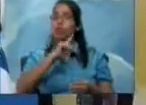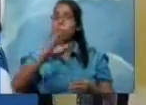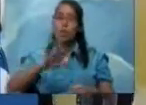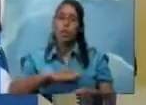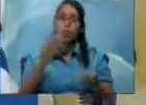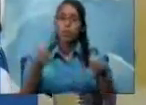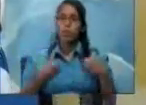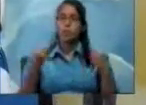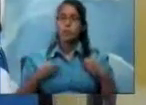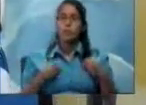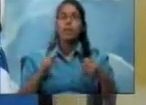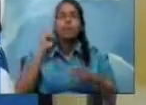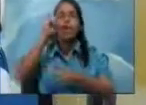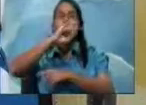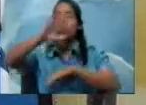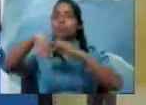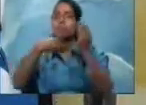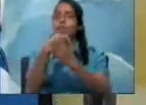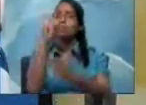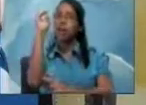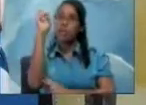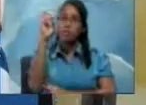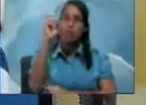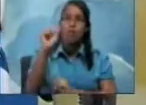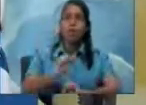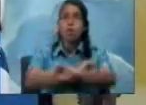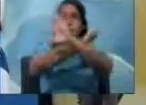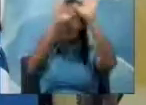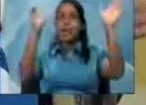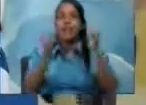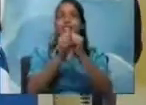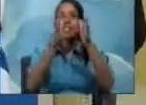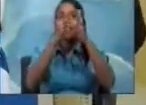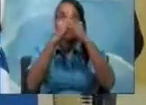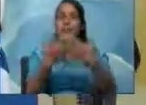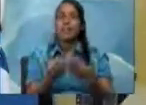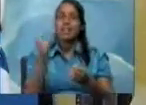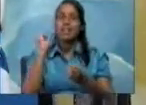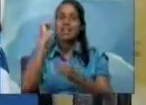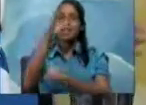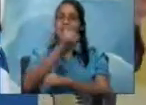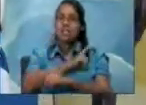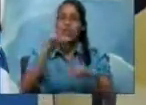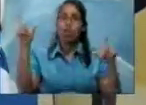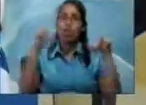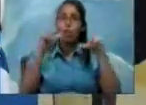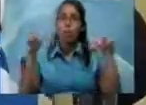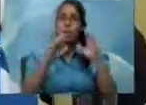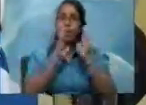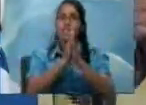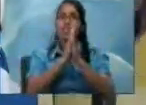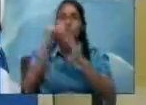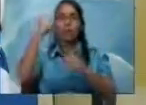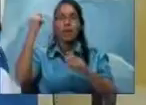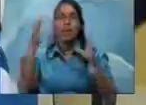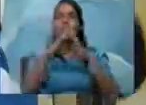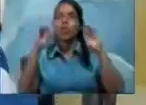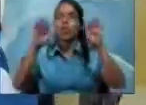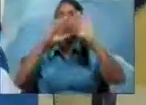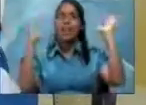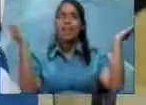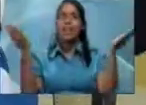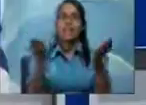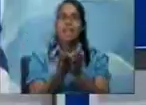del lunes a viernes en la mañana sin la palabra que salen del los matutino para toda la